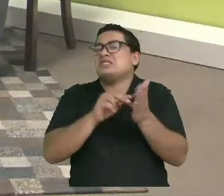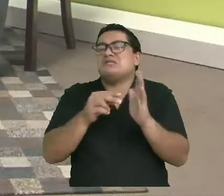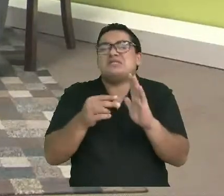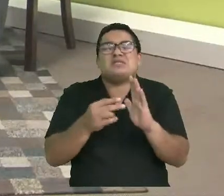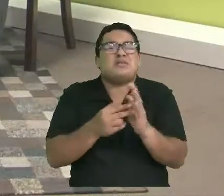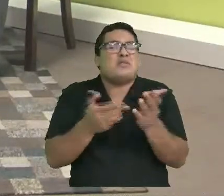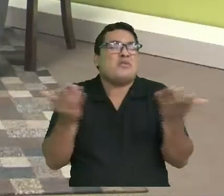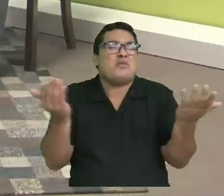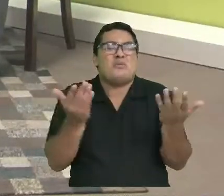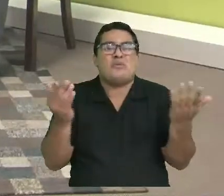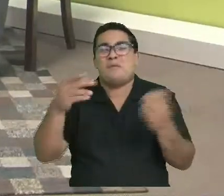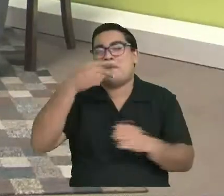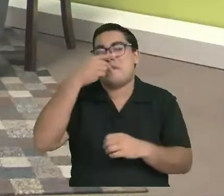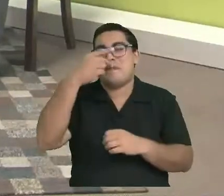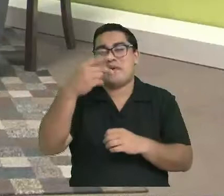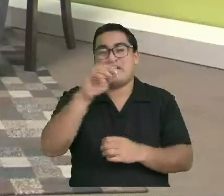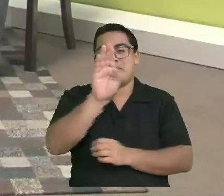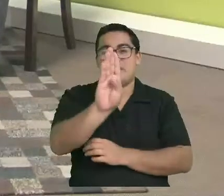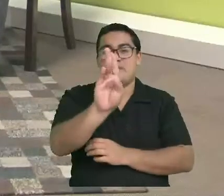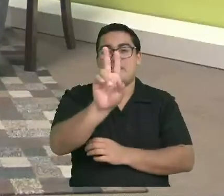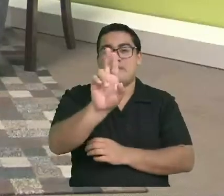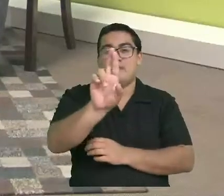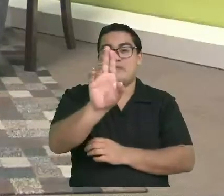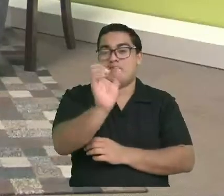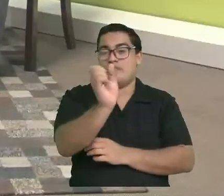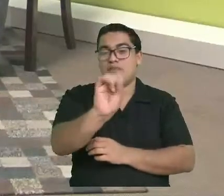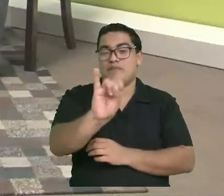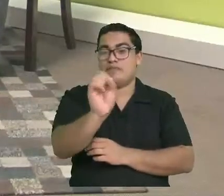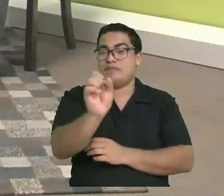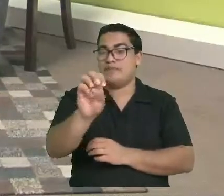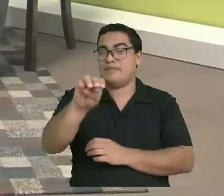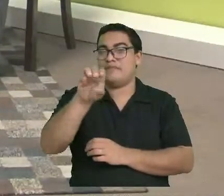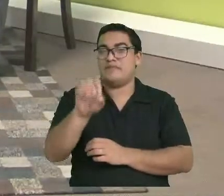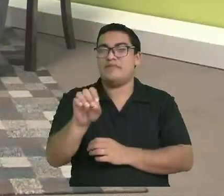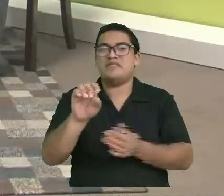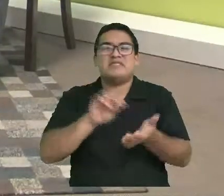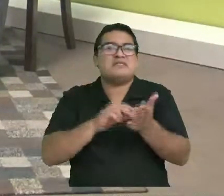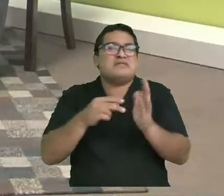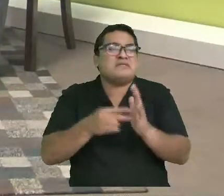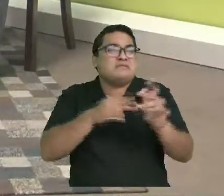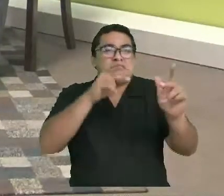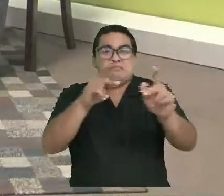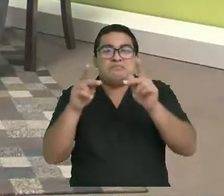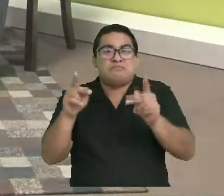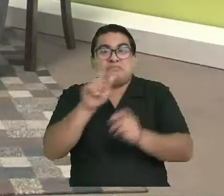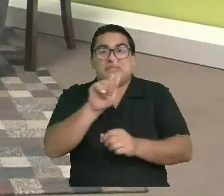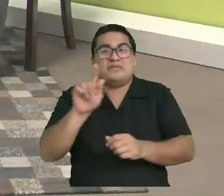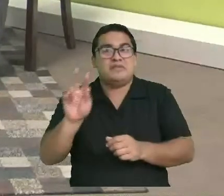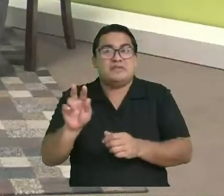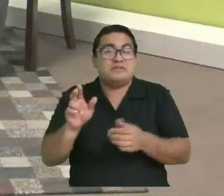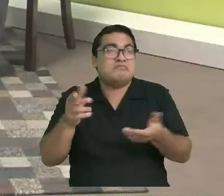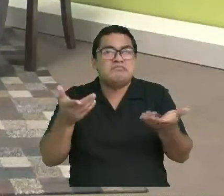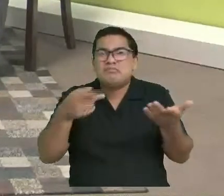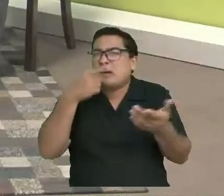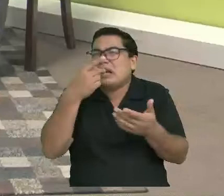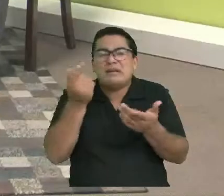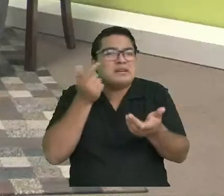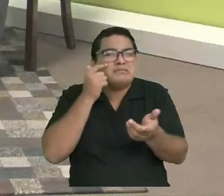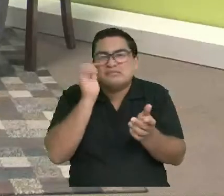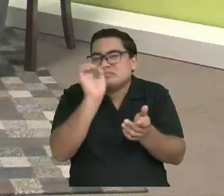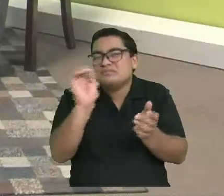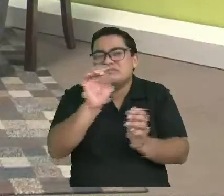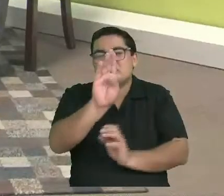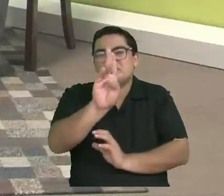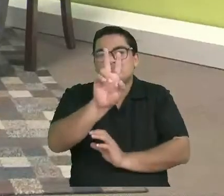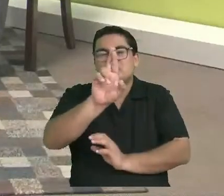¿A qué se refiere cuando hablamos nosotros de bruxismo? ¿Qué es bruxismo? Quizás algunos televidentes, hasta ahorita lo estén escuchando, lo